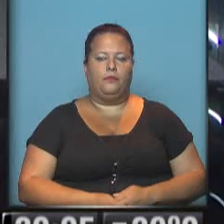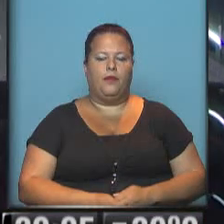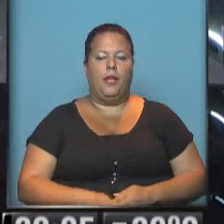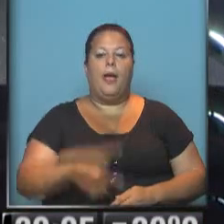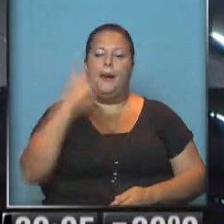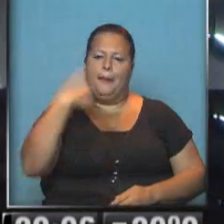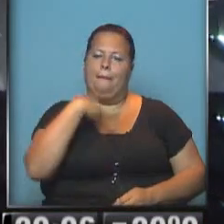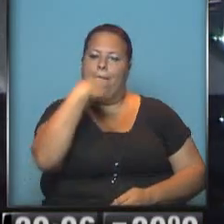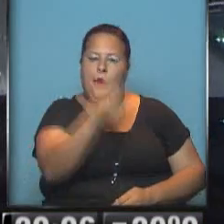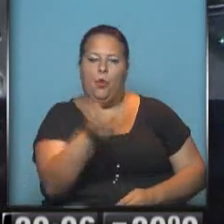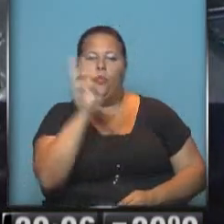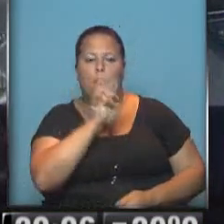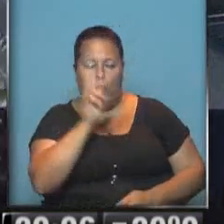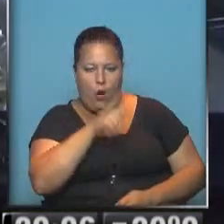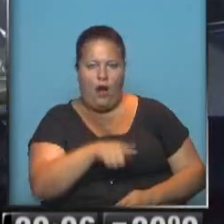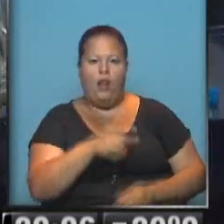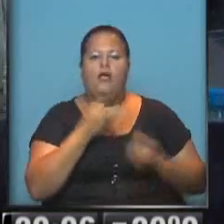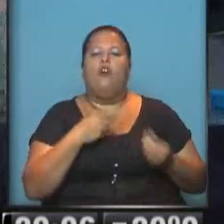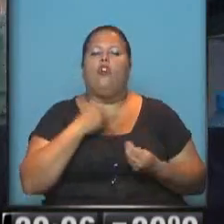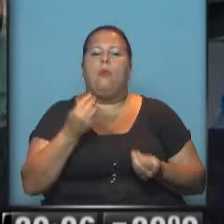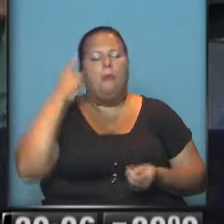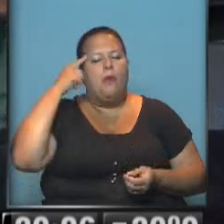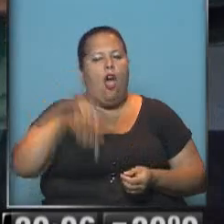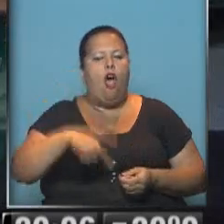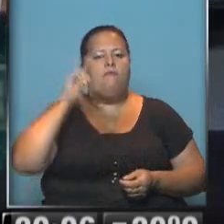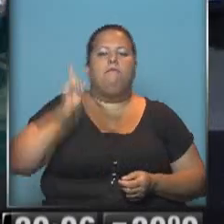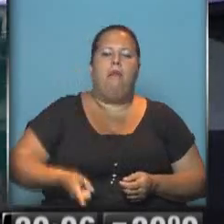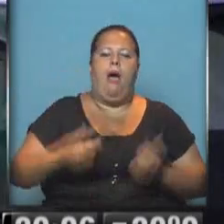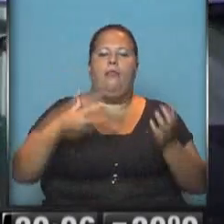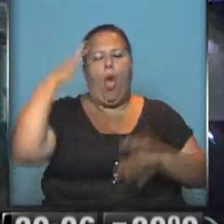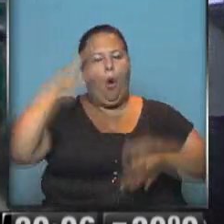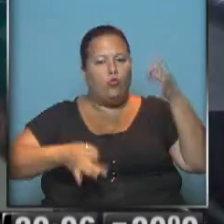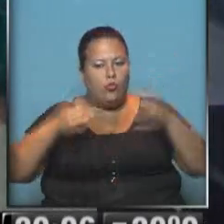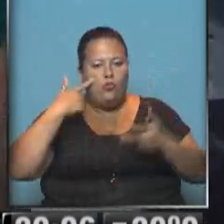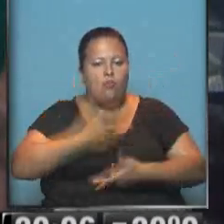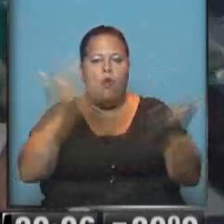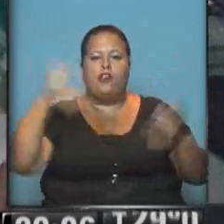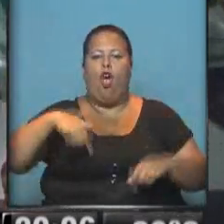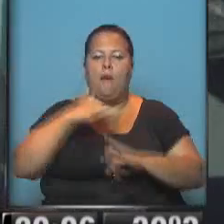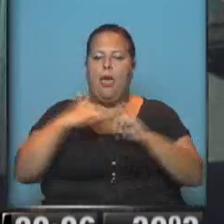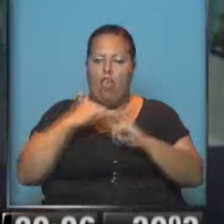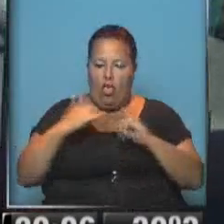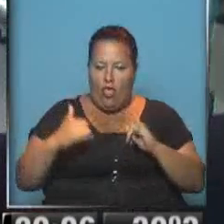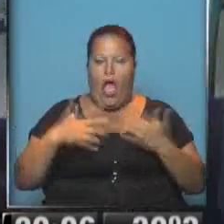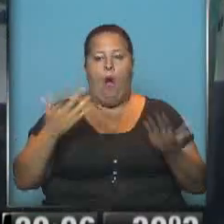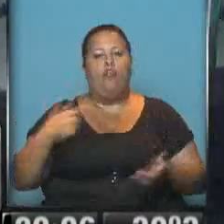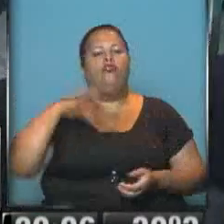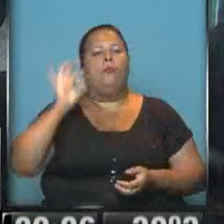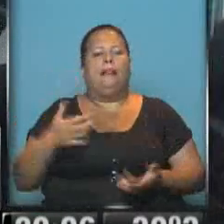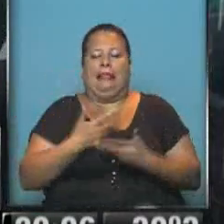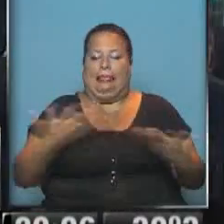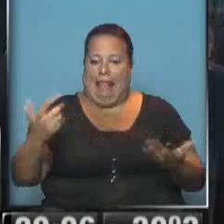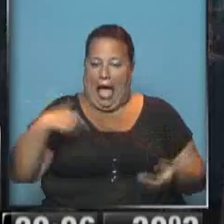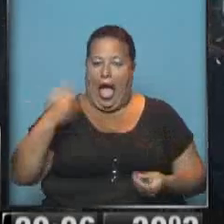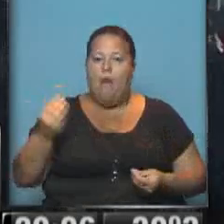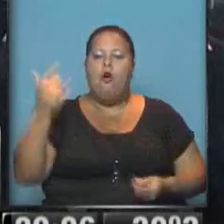Primera pregunta para Lidia Papaleo. ¿Cómo tomaste, Lidia, esta decisión de la justicia que se dio a conocer este mediodía? Bueno, yo me enteré tarde